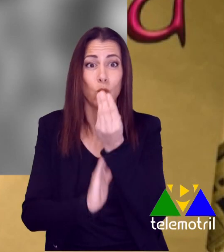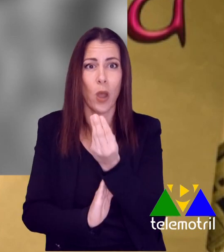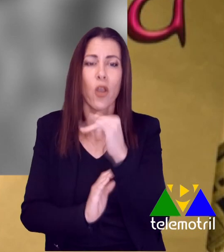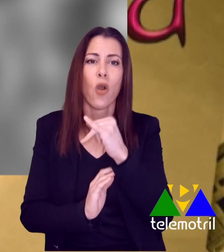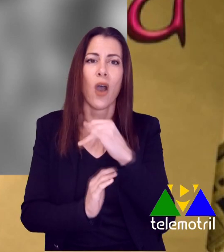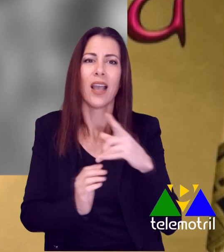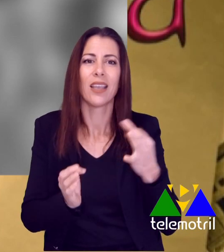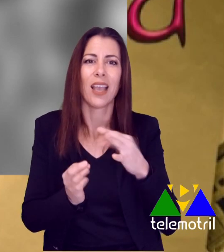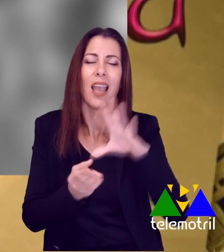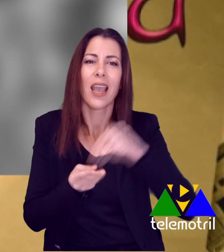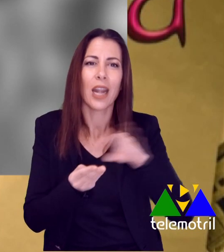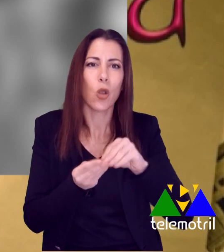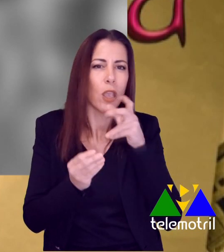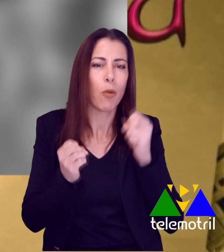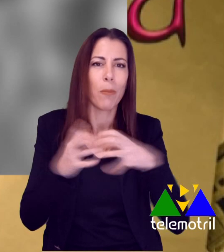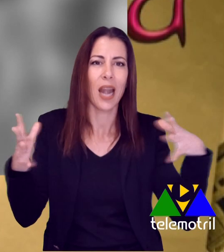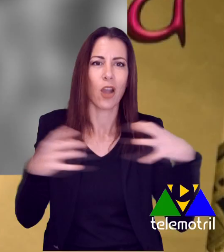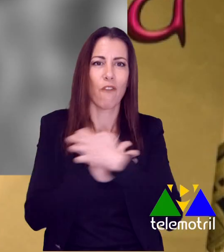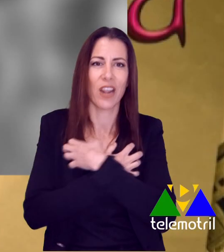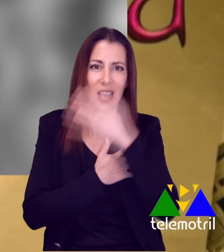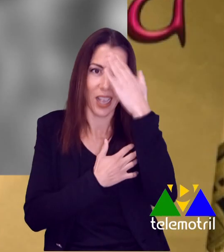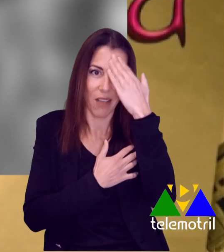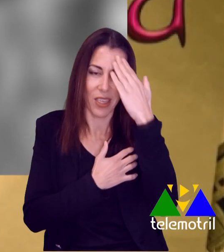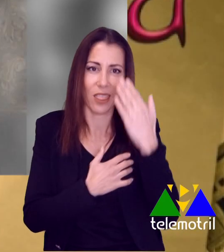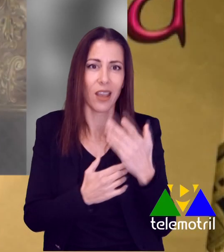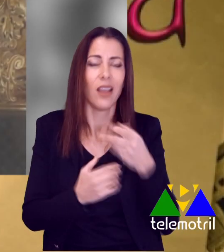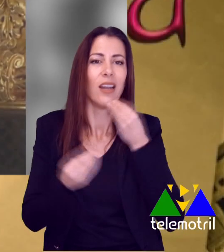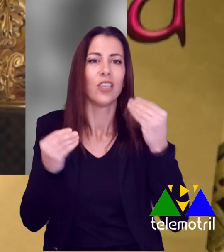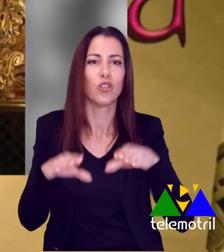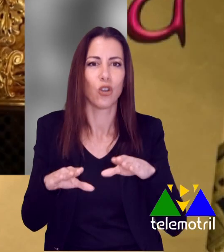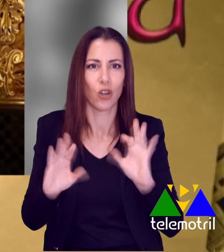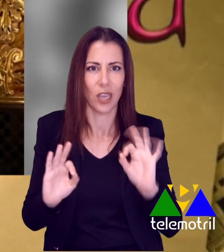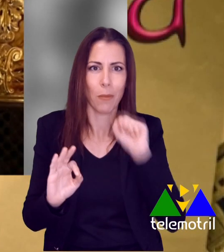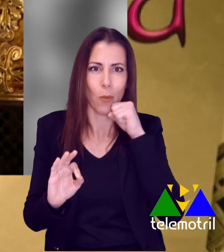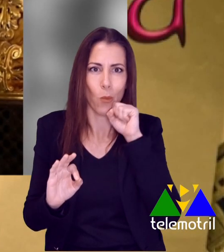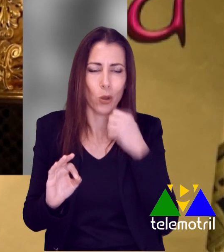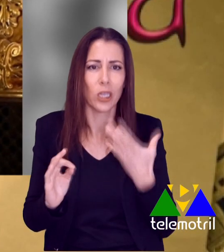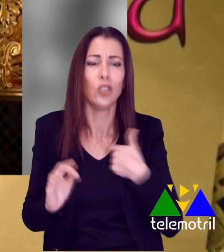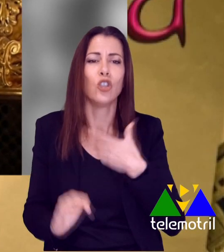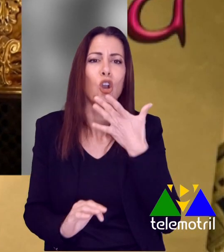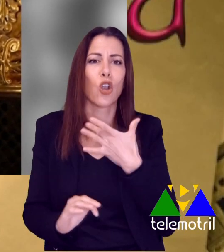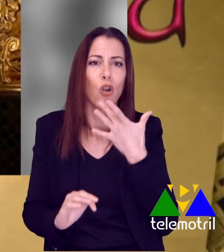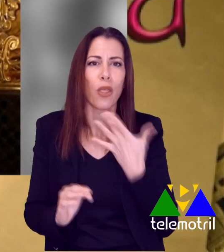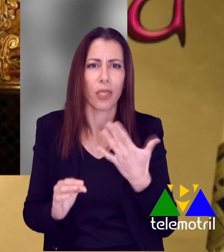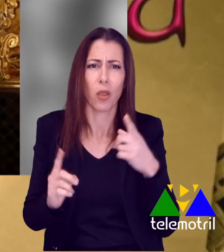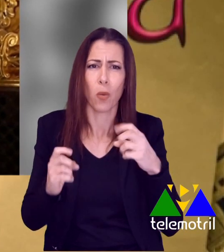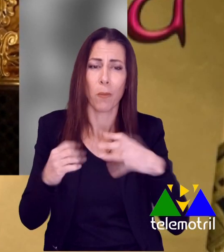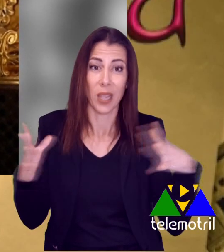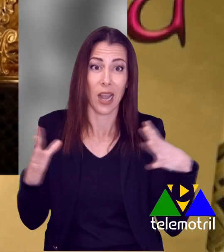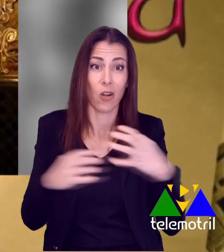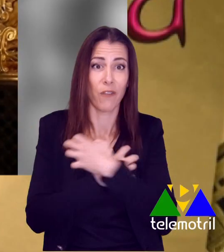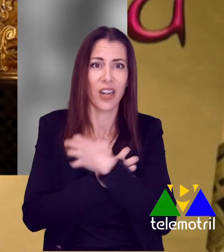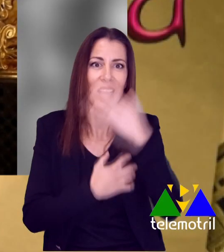recogía la historia de los milagros de la Virgen de la Cabeza en la historia de Motril. Vamos, yo conozco hasta algún milagro de la Virgen de la